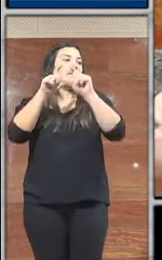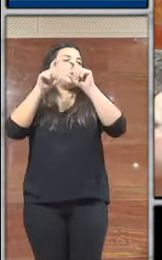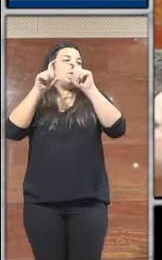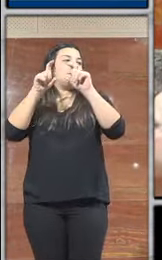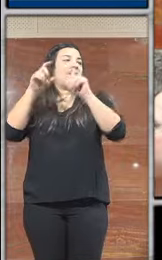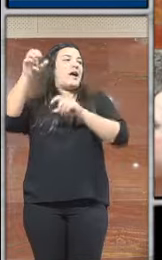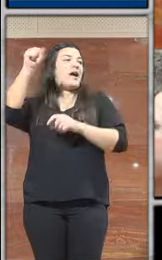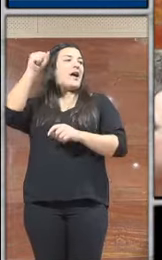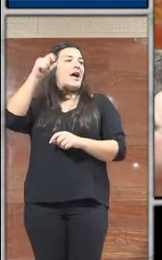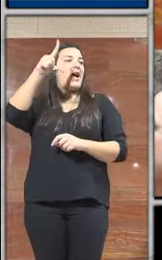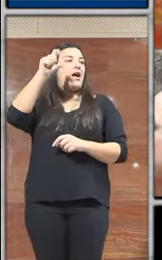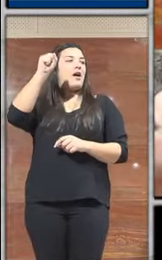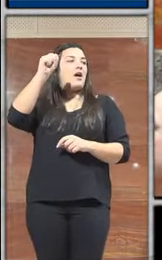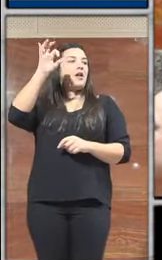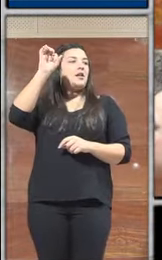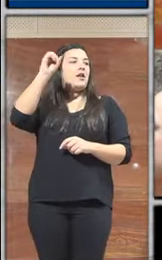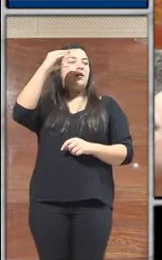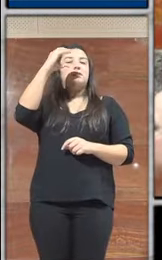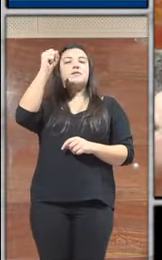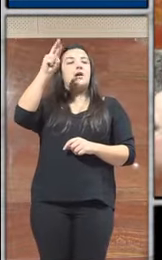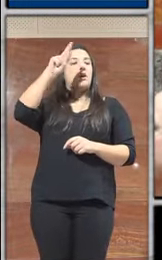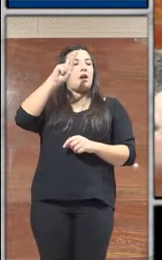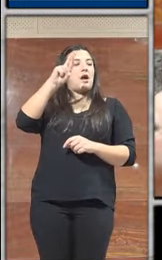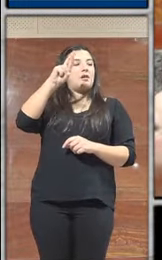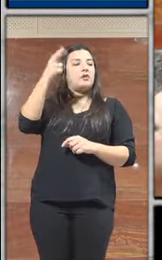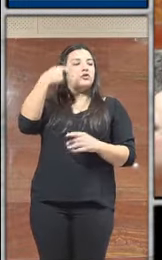ser Arasac ponernos en contacto con ellos